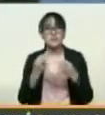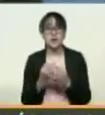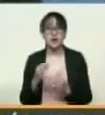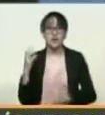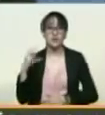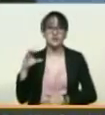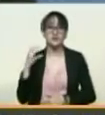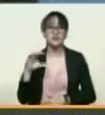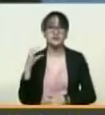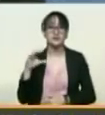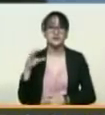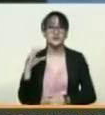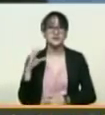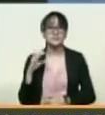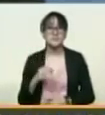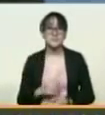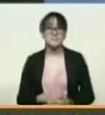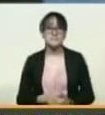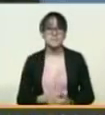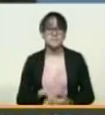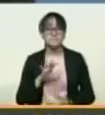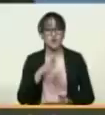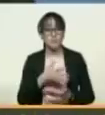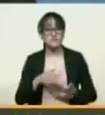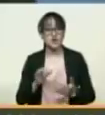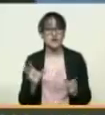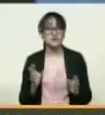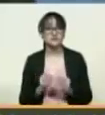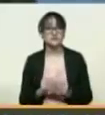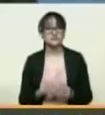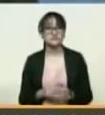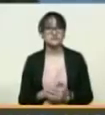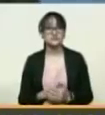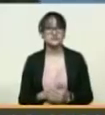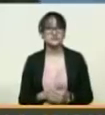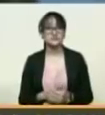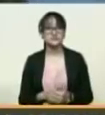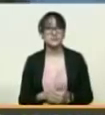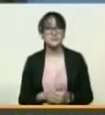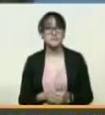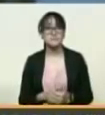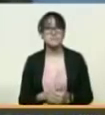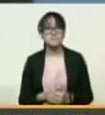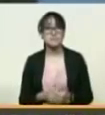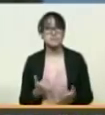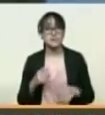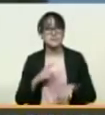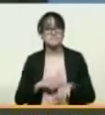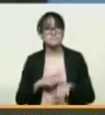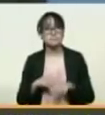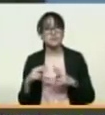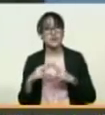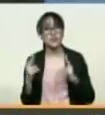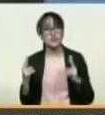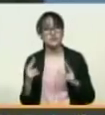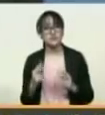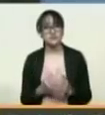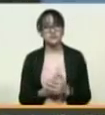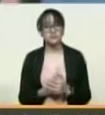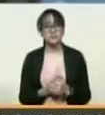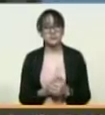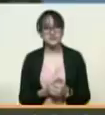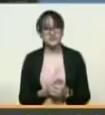colombianas en Venezuela, de estos 5 millones y más que viven allá. En este momento, en la frontera del norte de